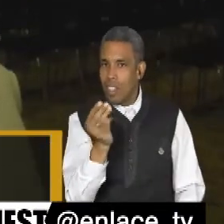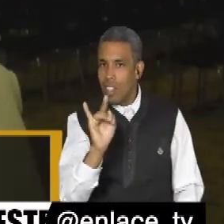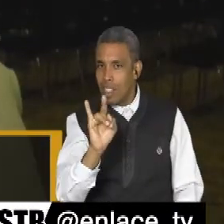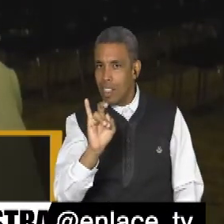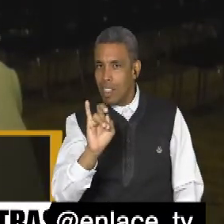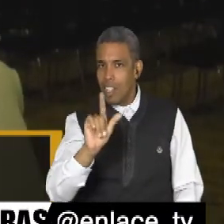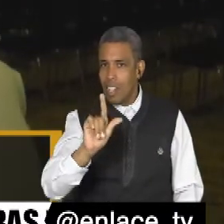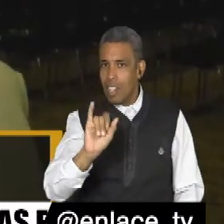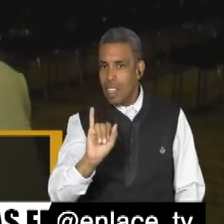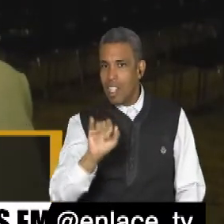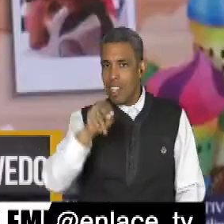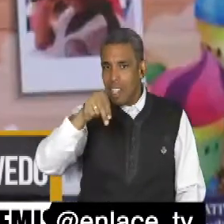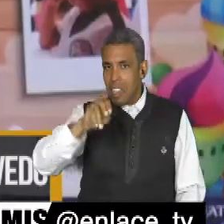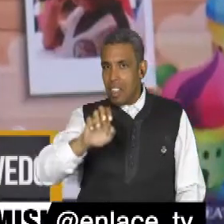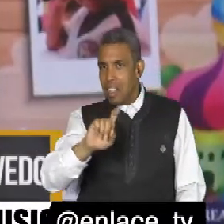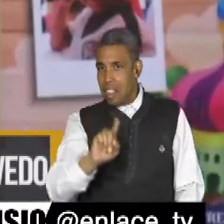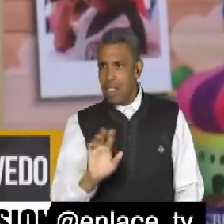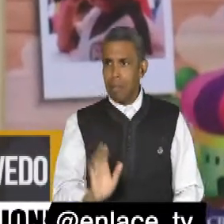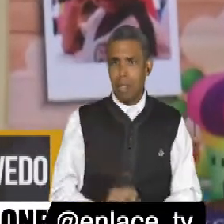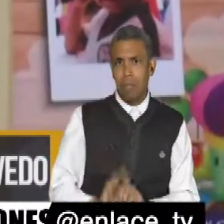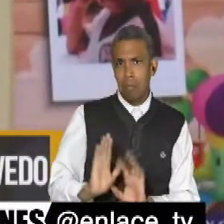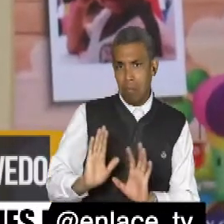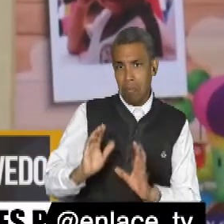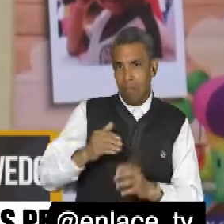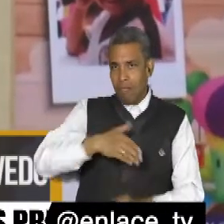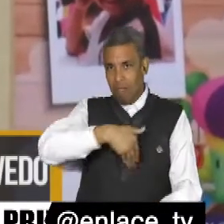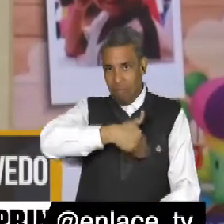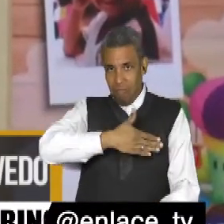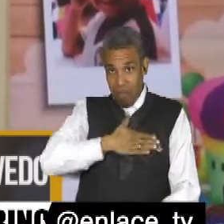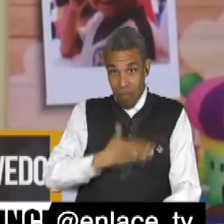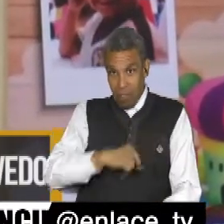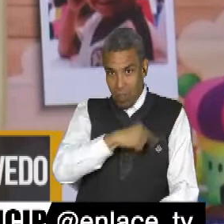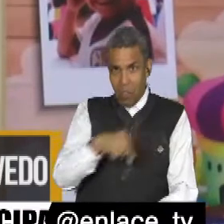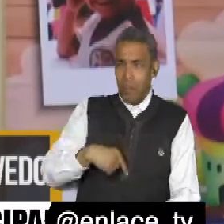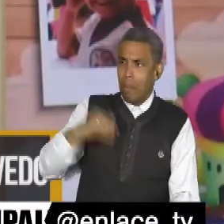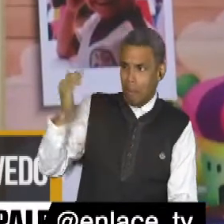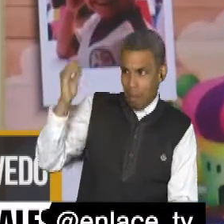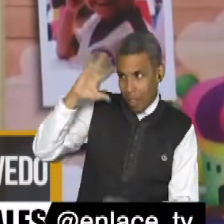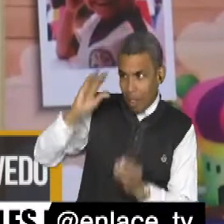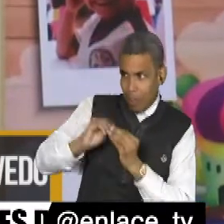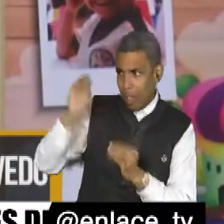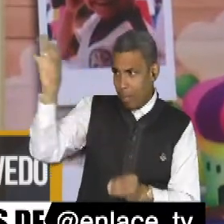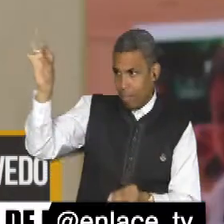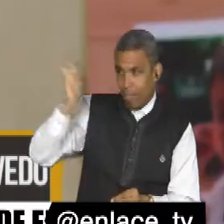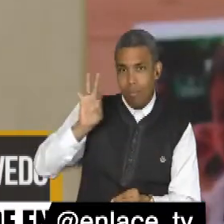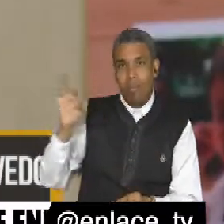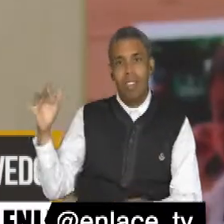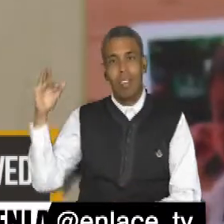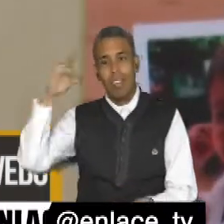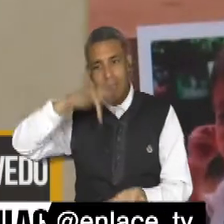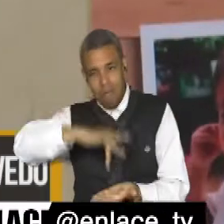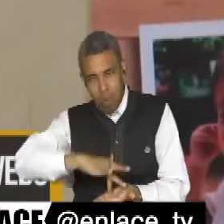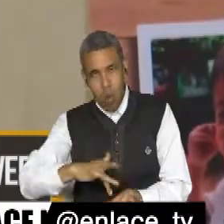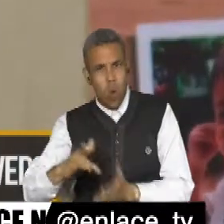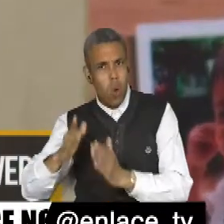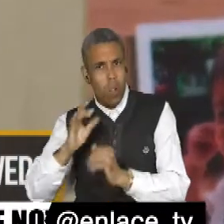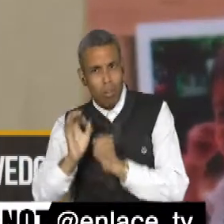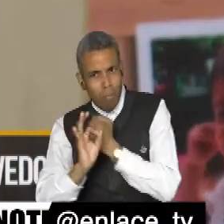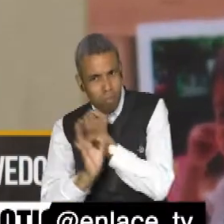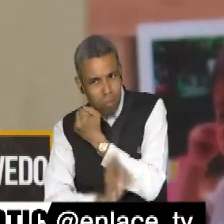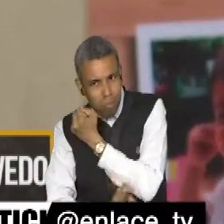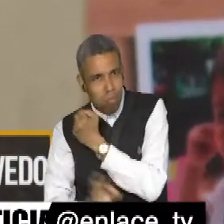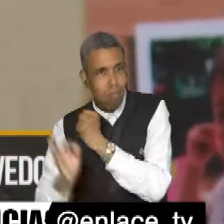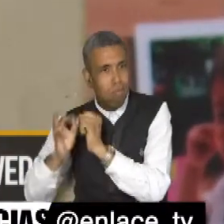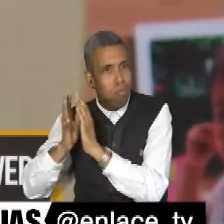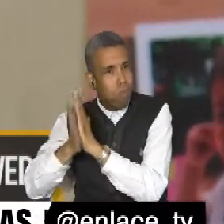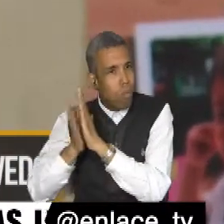es la doctora Ani de Acevedo, que conoce todos estos procesos de formación con nuestros niños. Y acordémonos que en esta